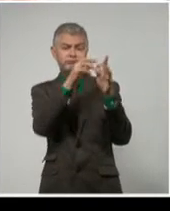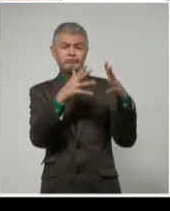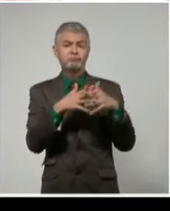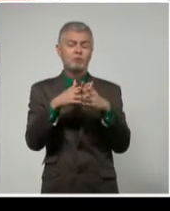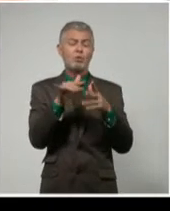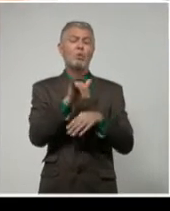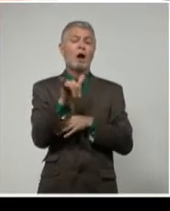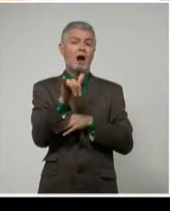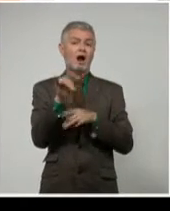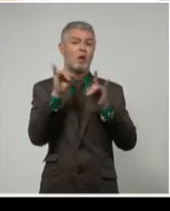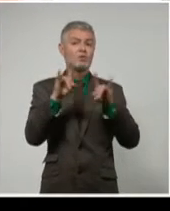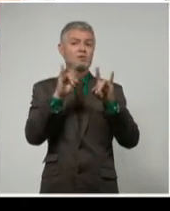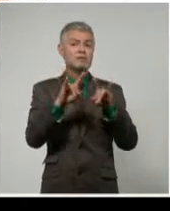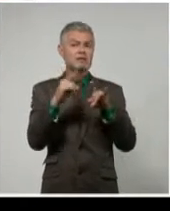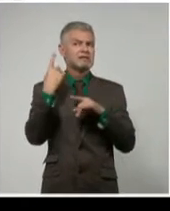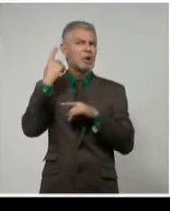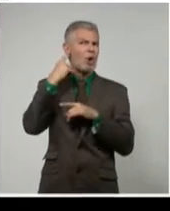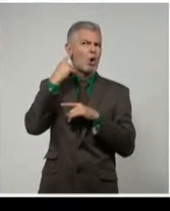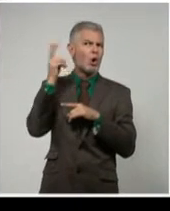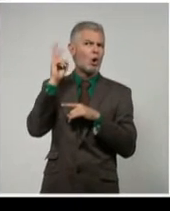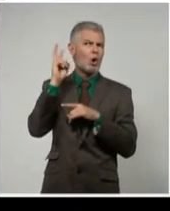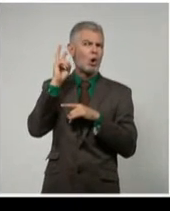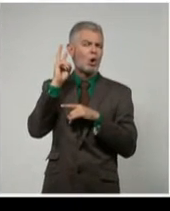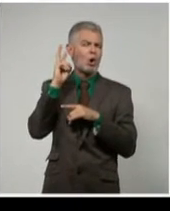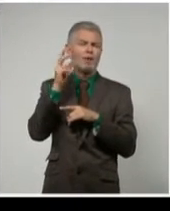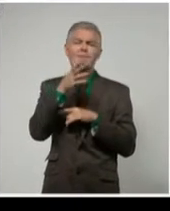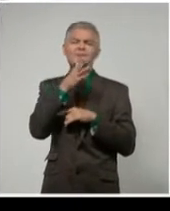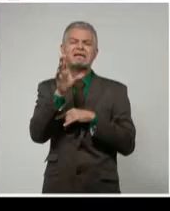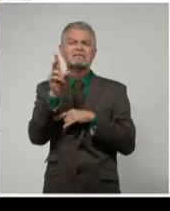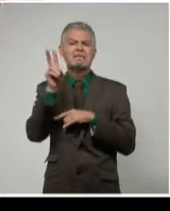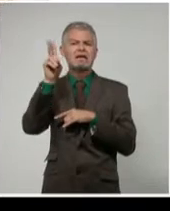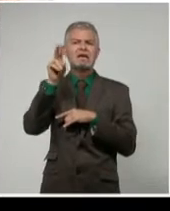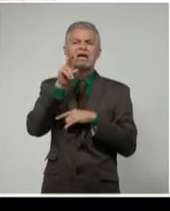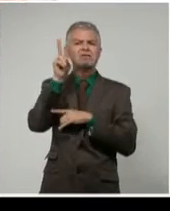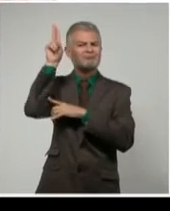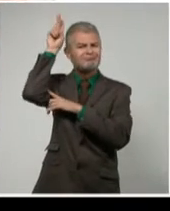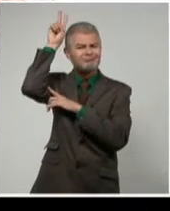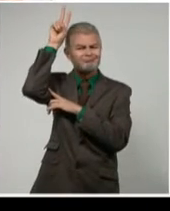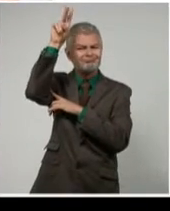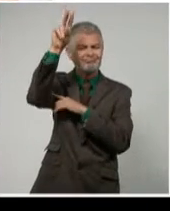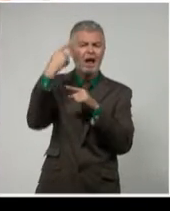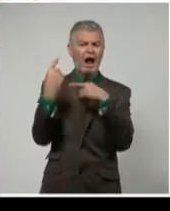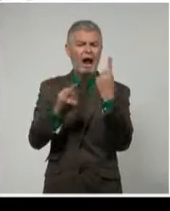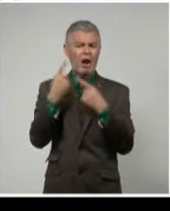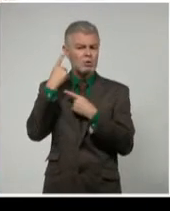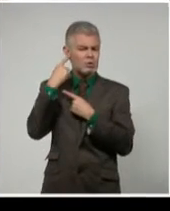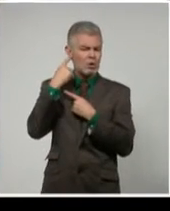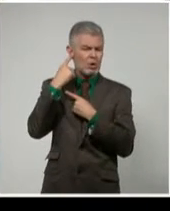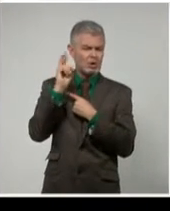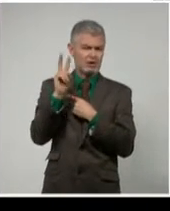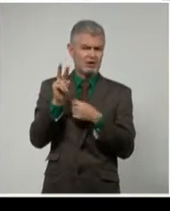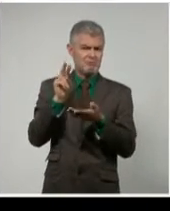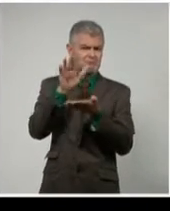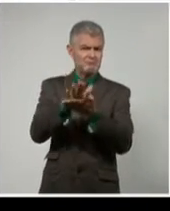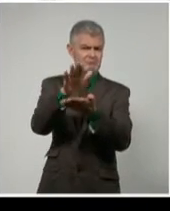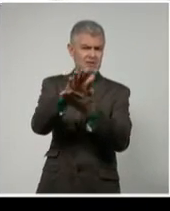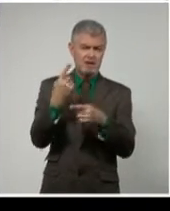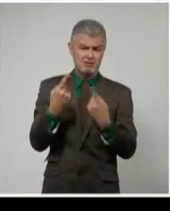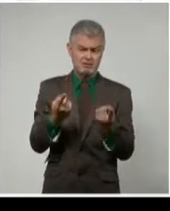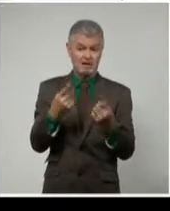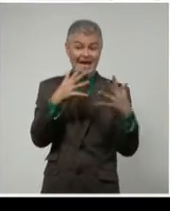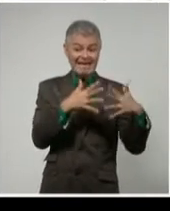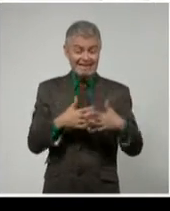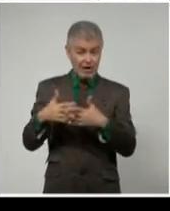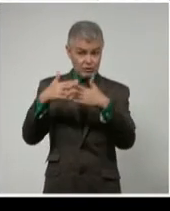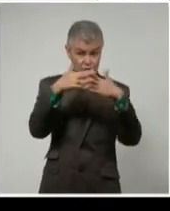a vocalizaciones de insectos, o sea, de grillos. Y como los Estados Unidos